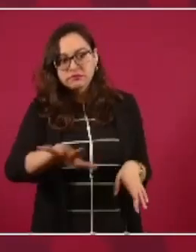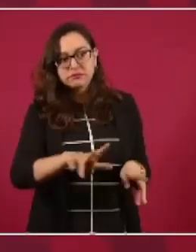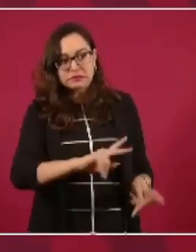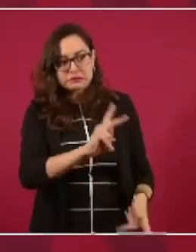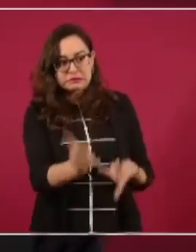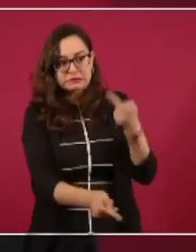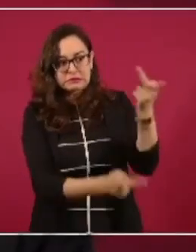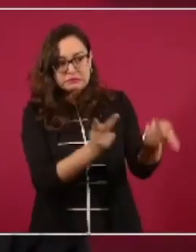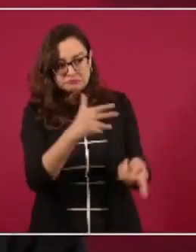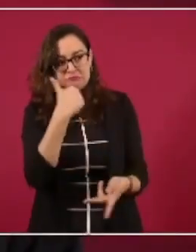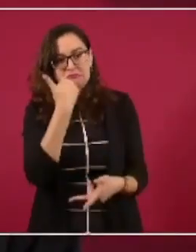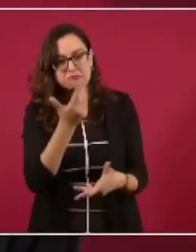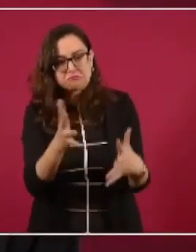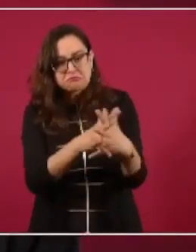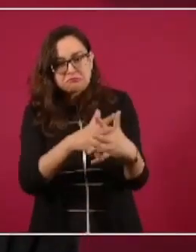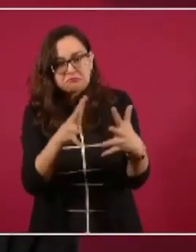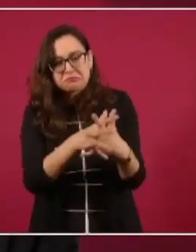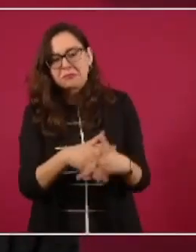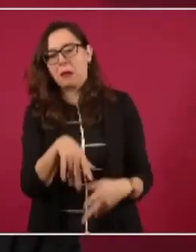No,